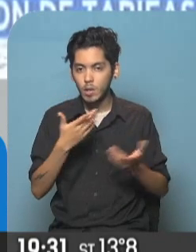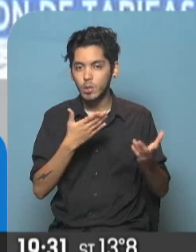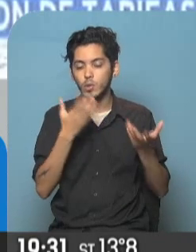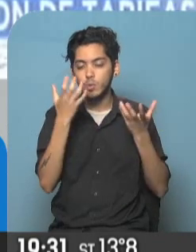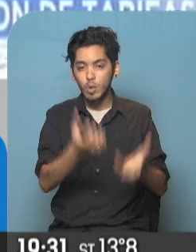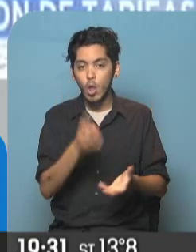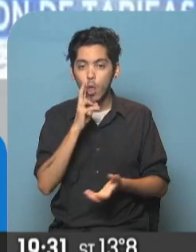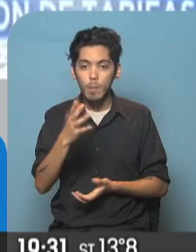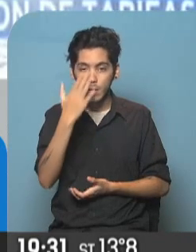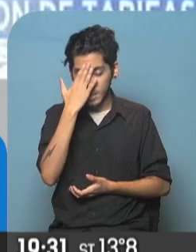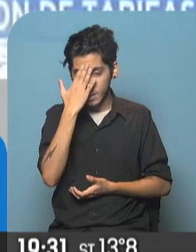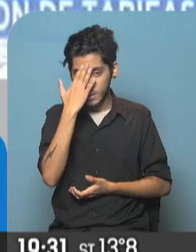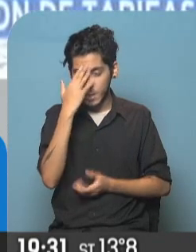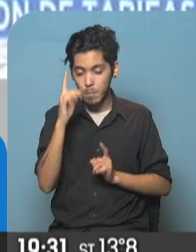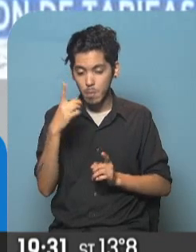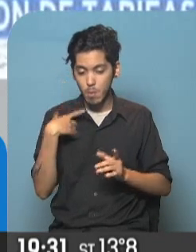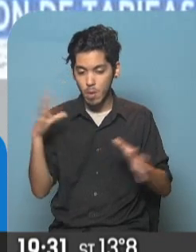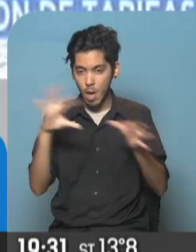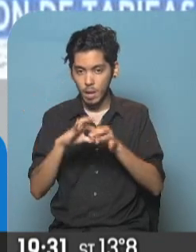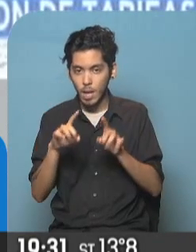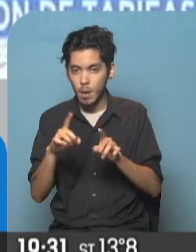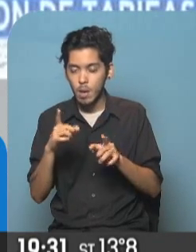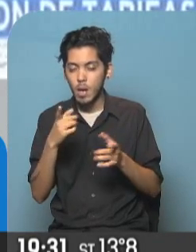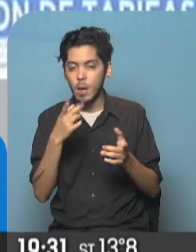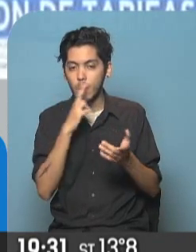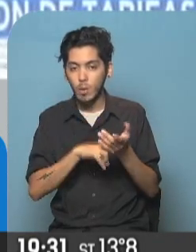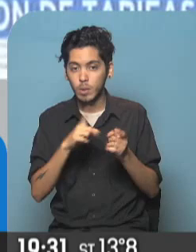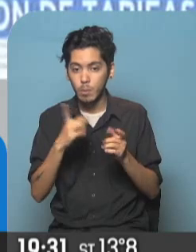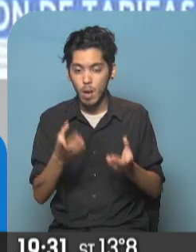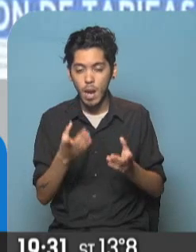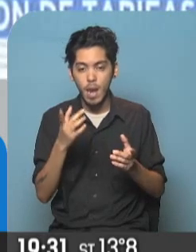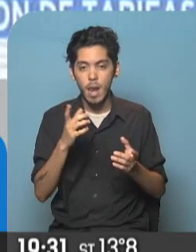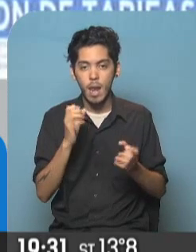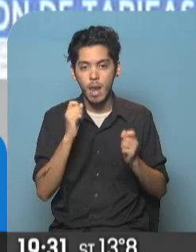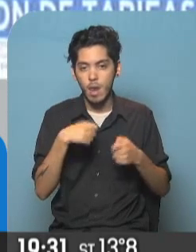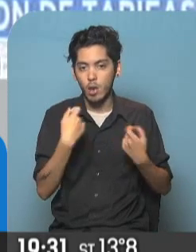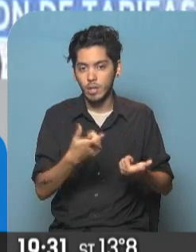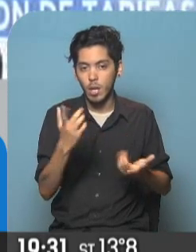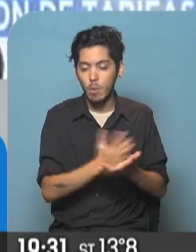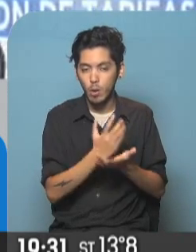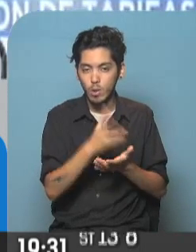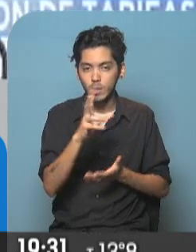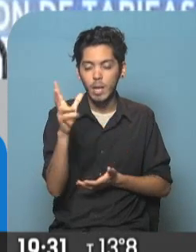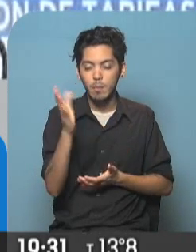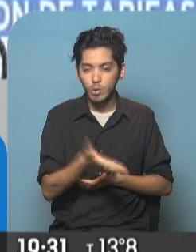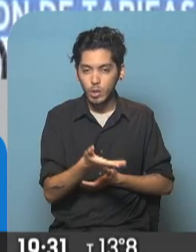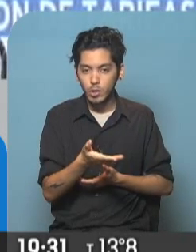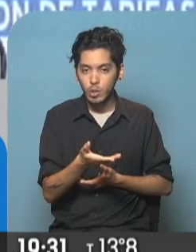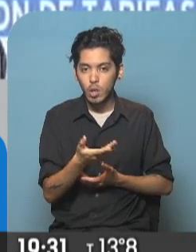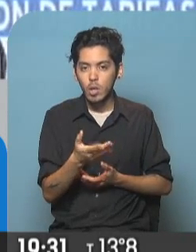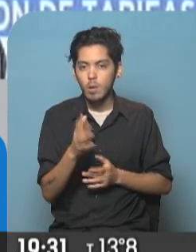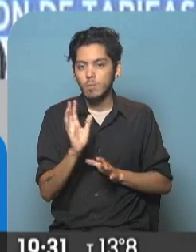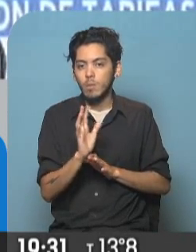producto de este esquema de anclar las tarifas la carga de subsidio fue de 3 por ciento el producto explicaba casi el 70 por ciento del déficit con lo cual